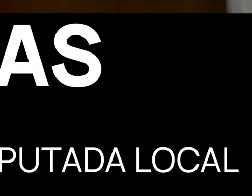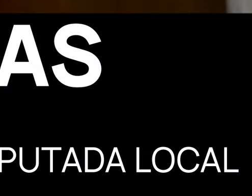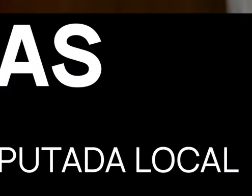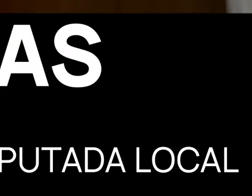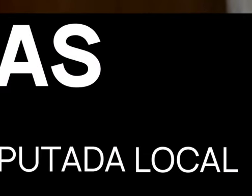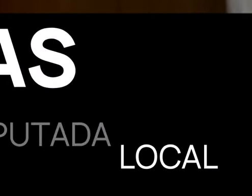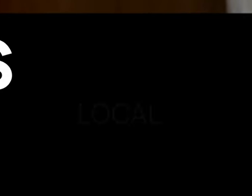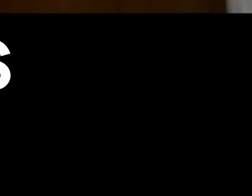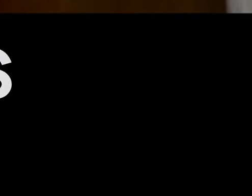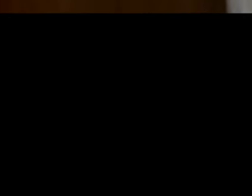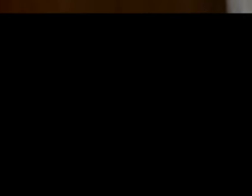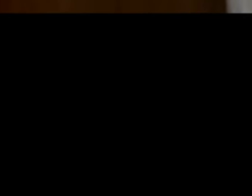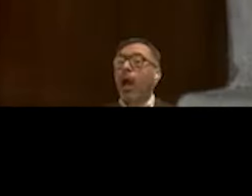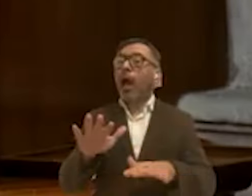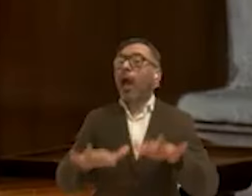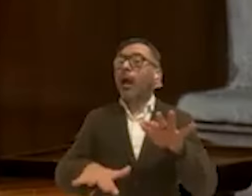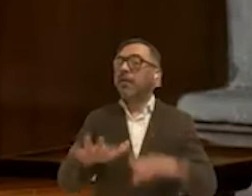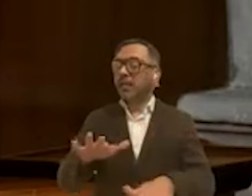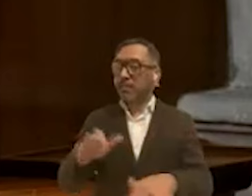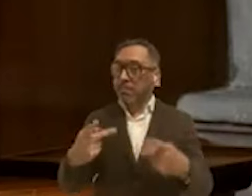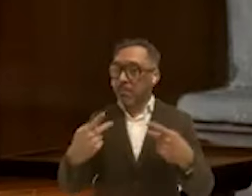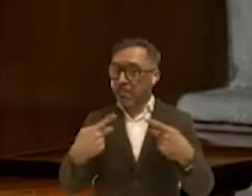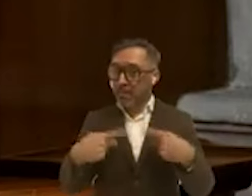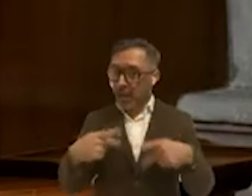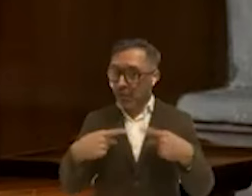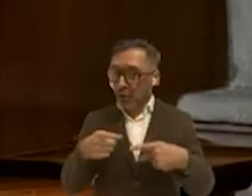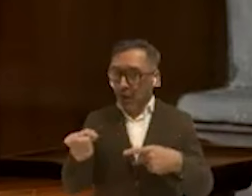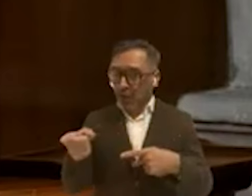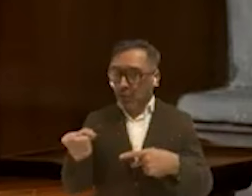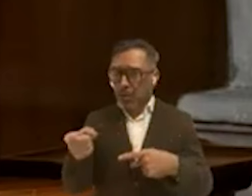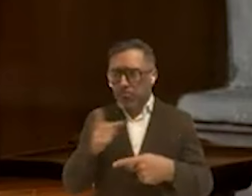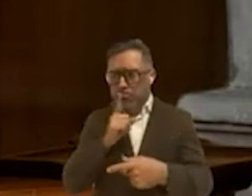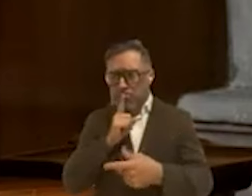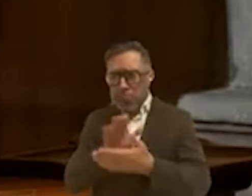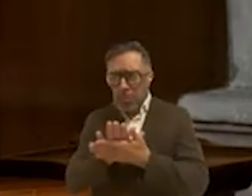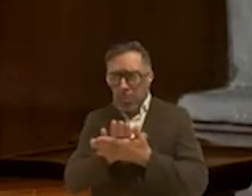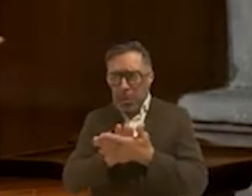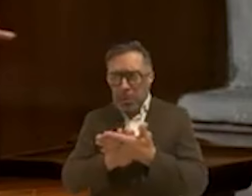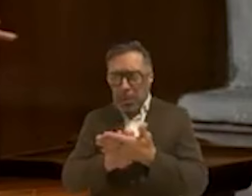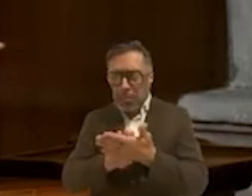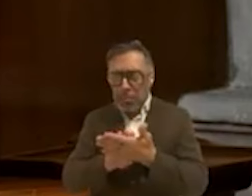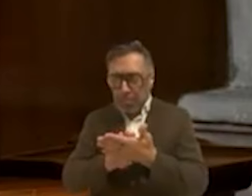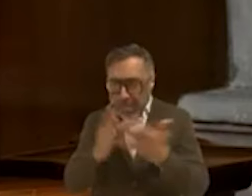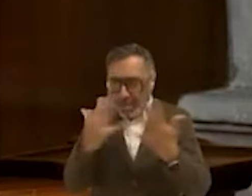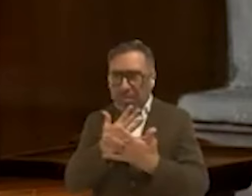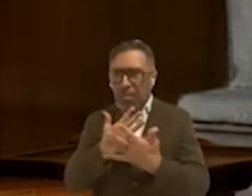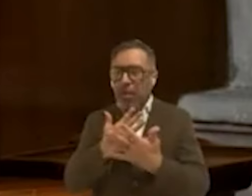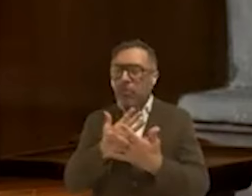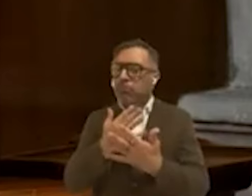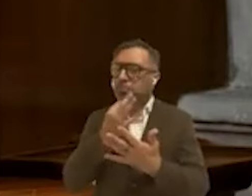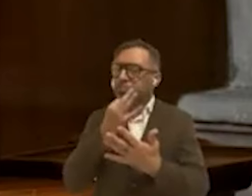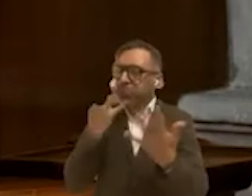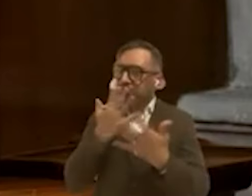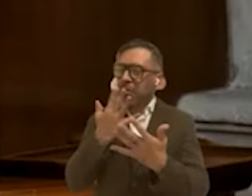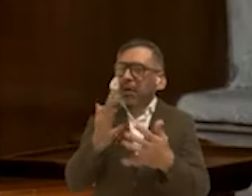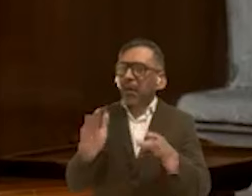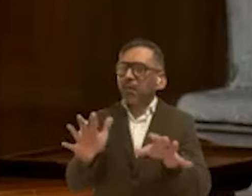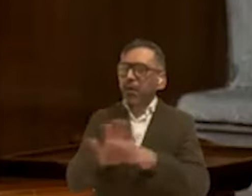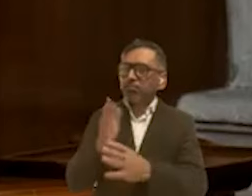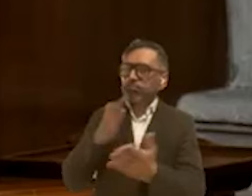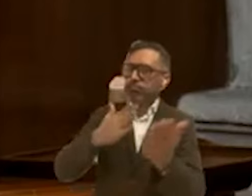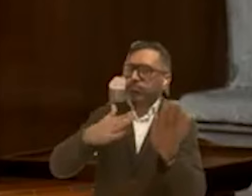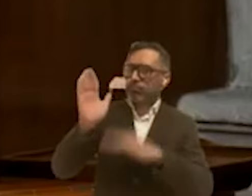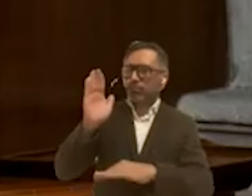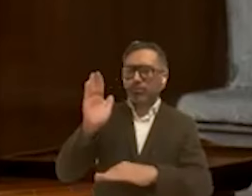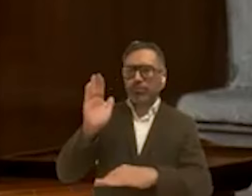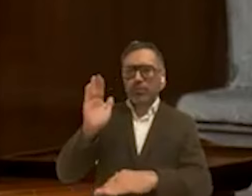gente modesta volviéndose millonaria de la noche, de la mañana a la noche, y con